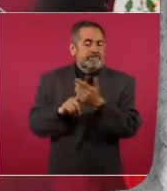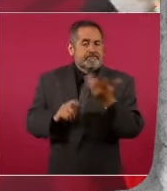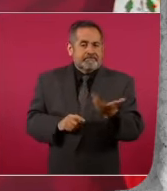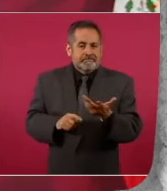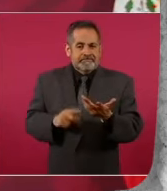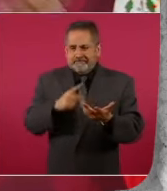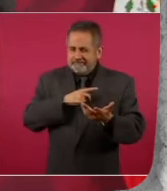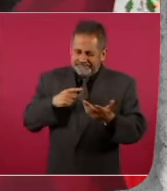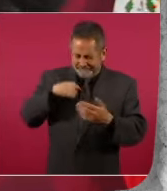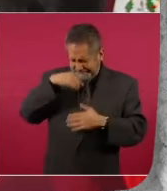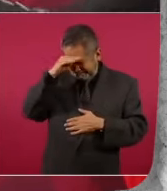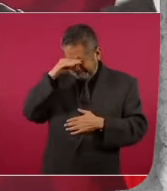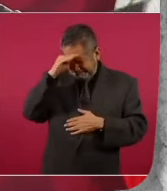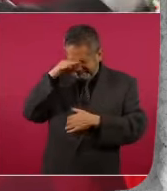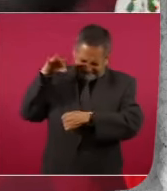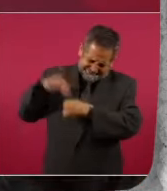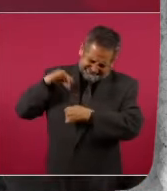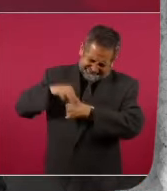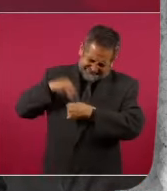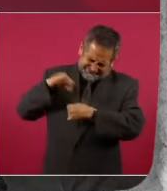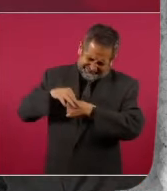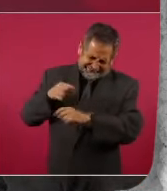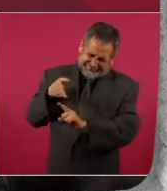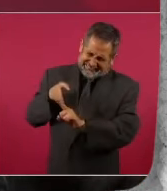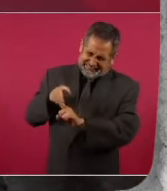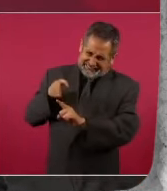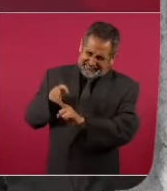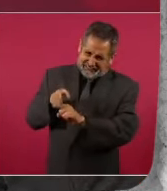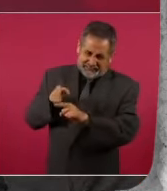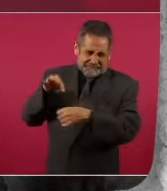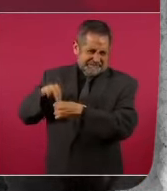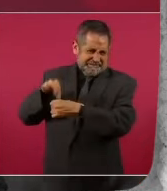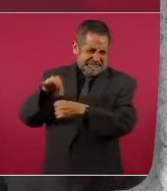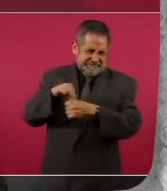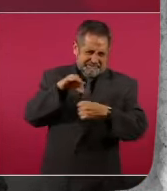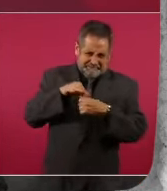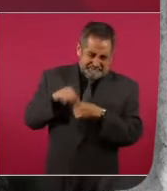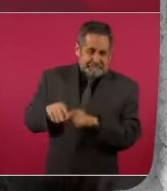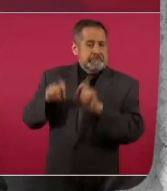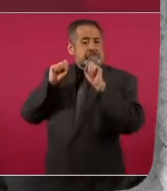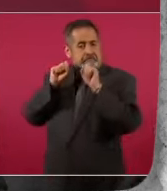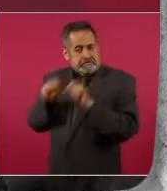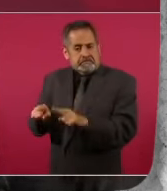tiene que ser una avalancha de votos,